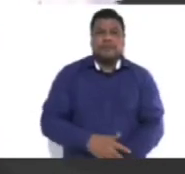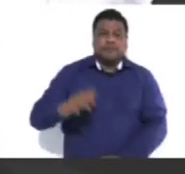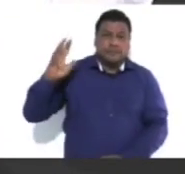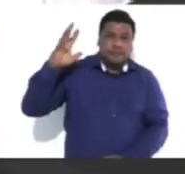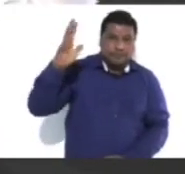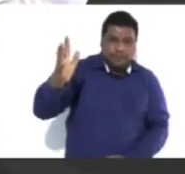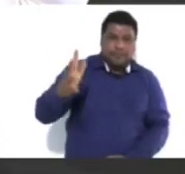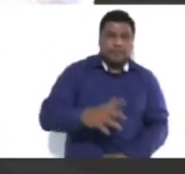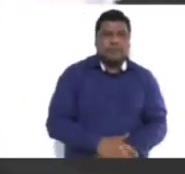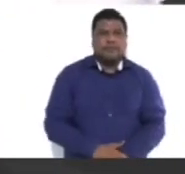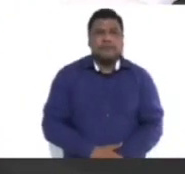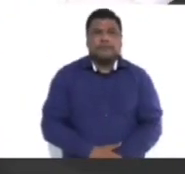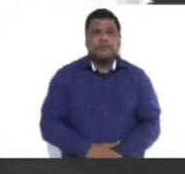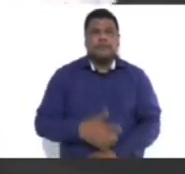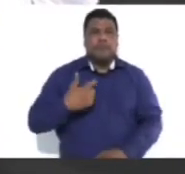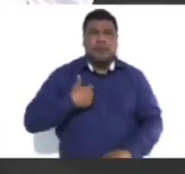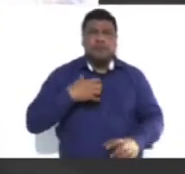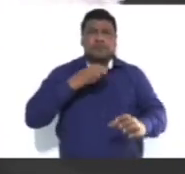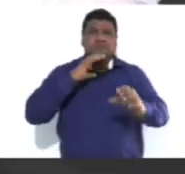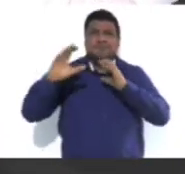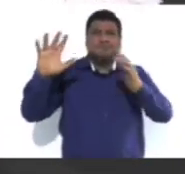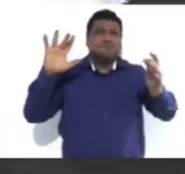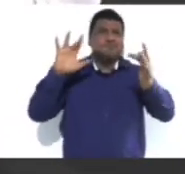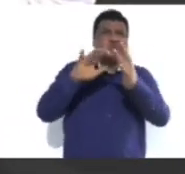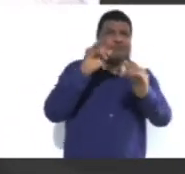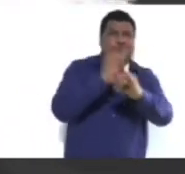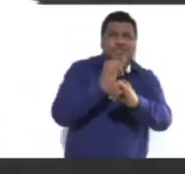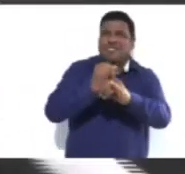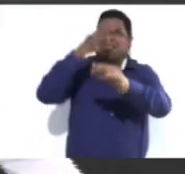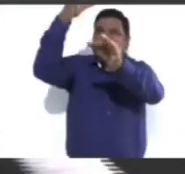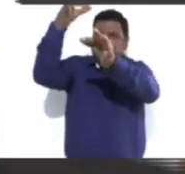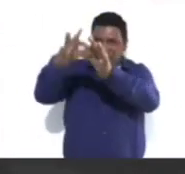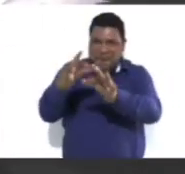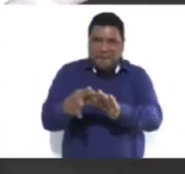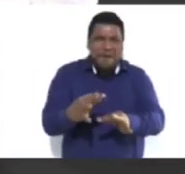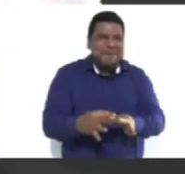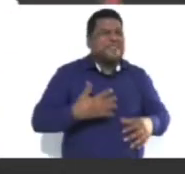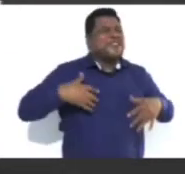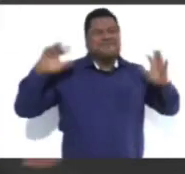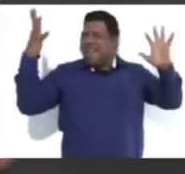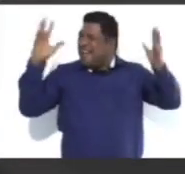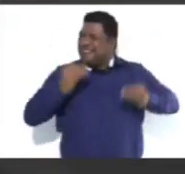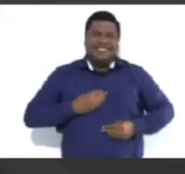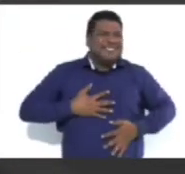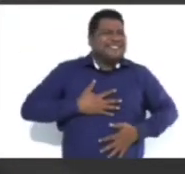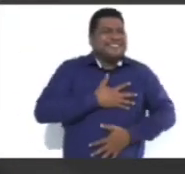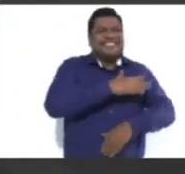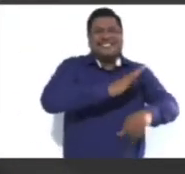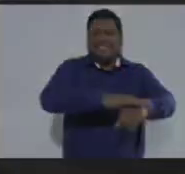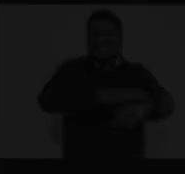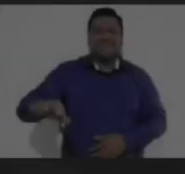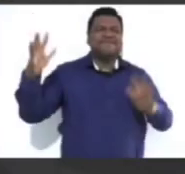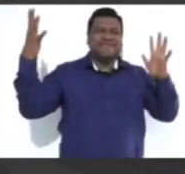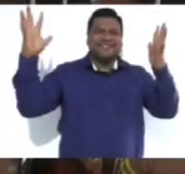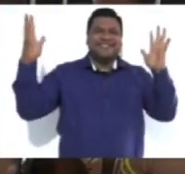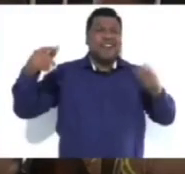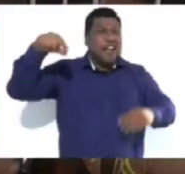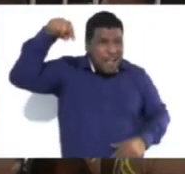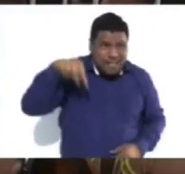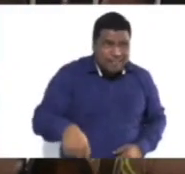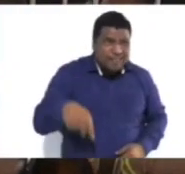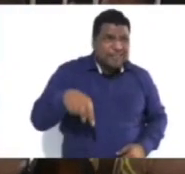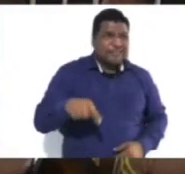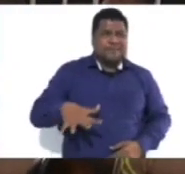tengamos la comunicación por internet, lo vamos a celebrar entre todos, aquí